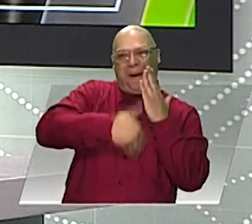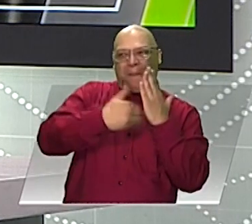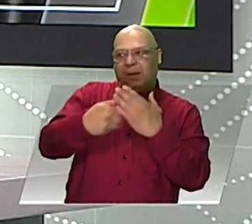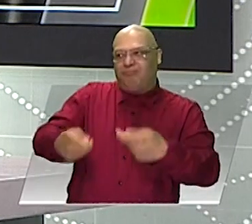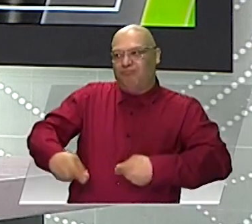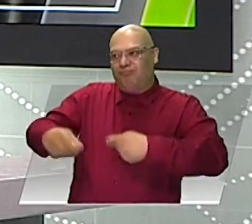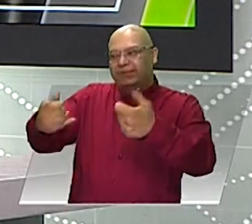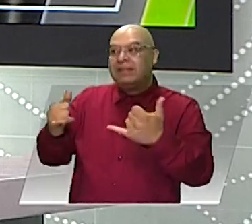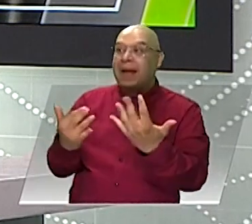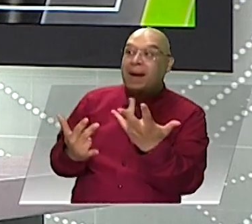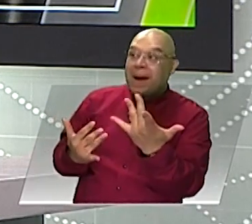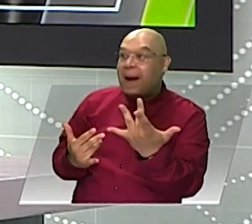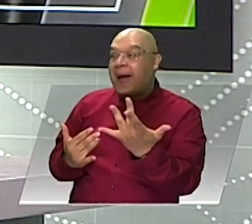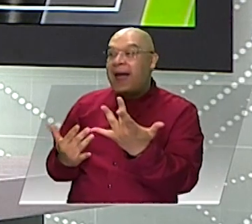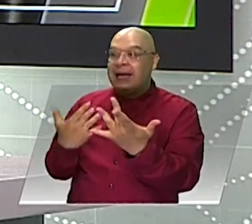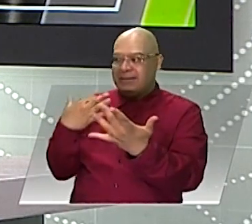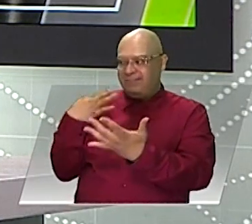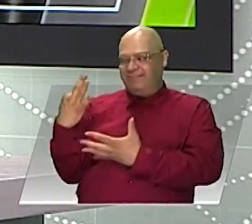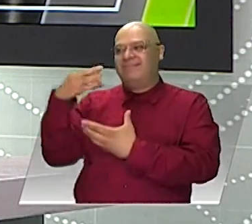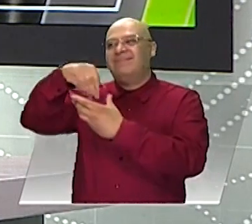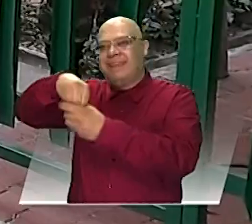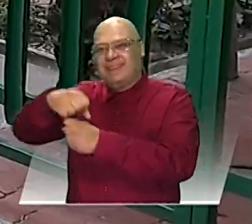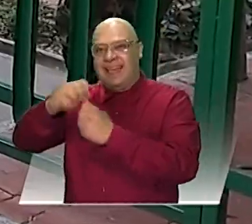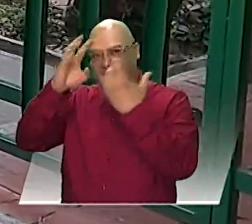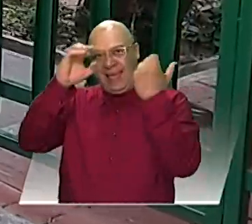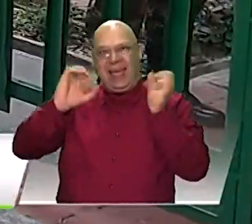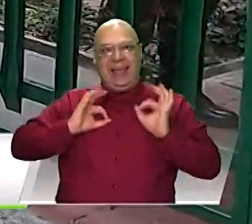y están a la espera para ingresar al ejército.